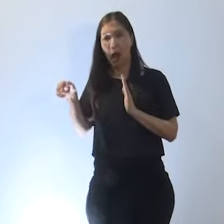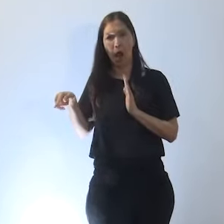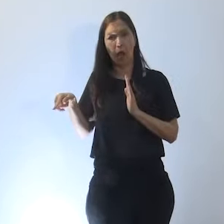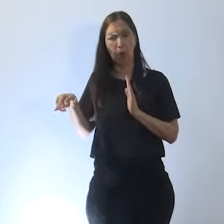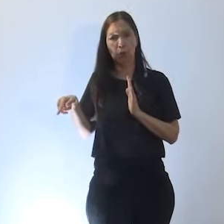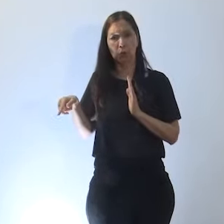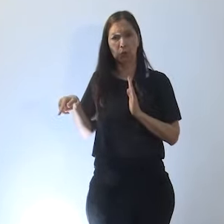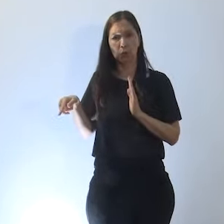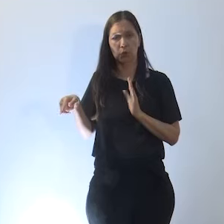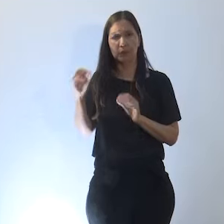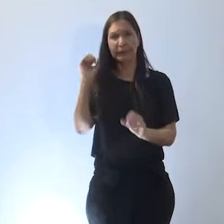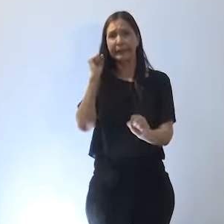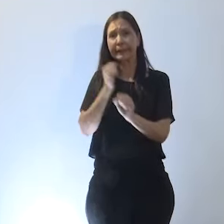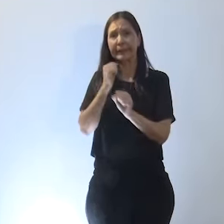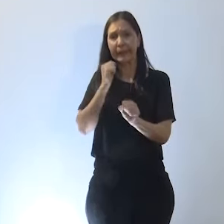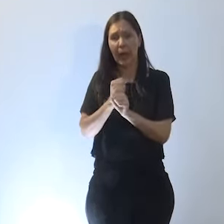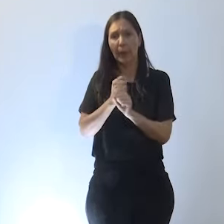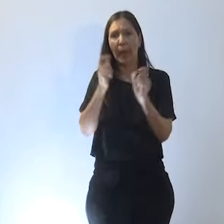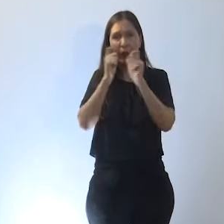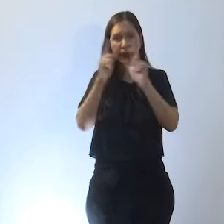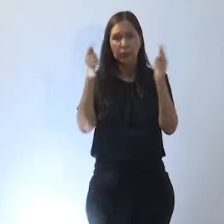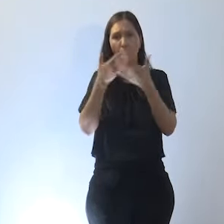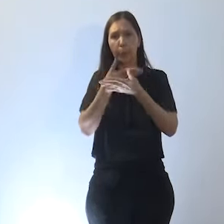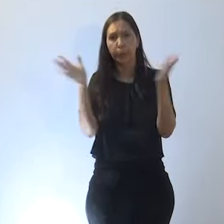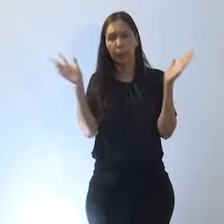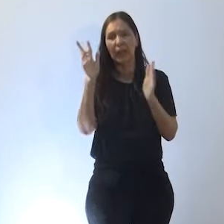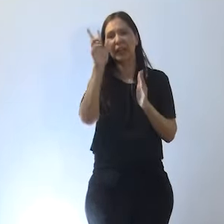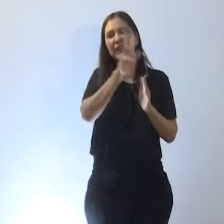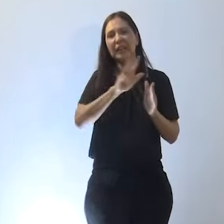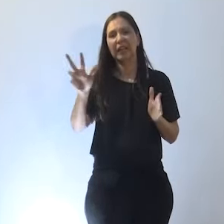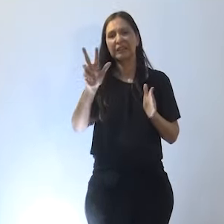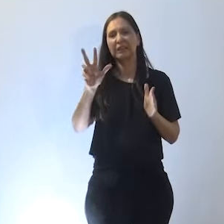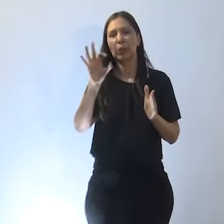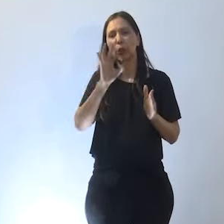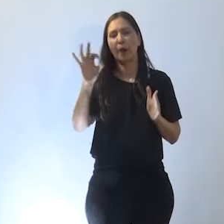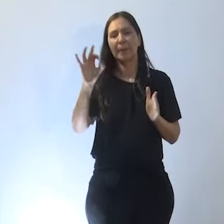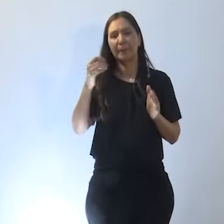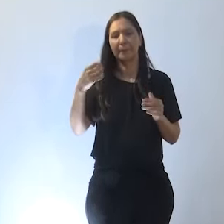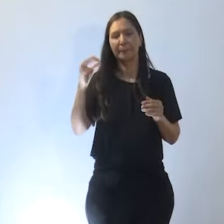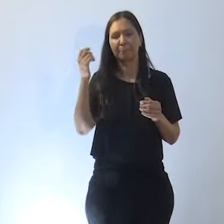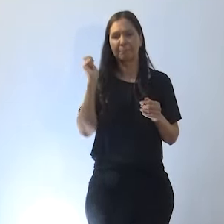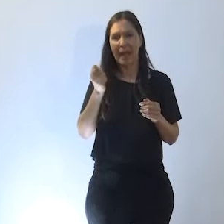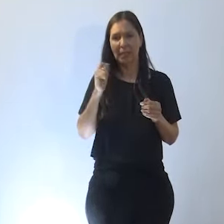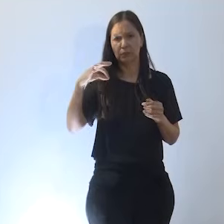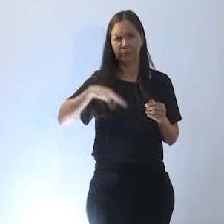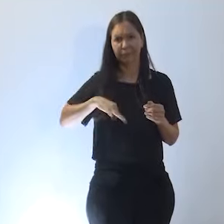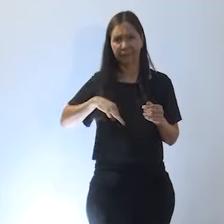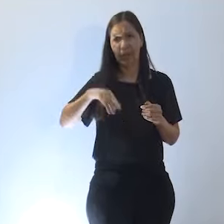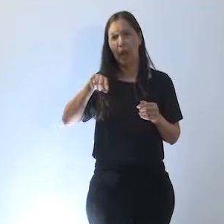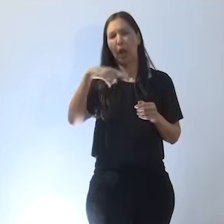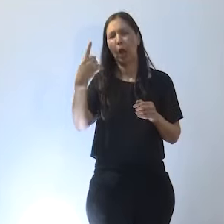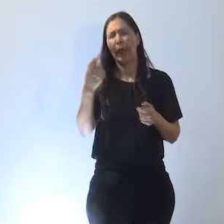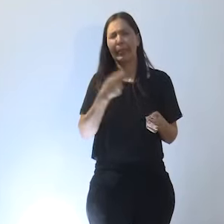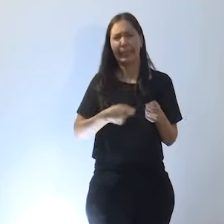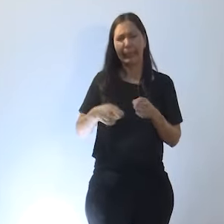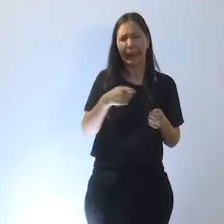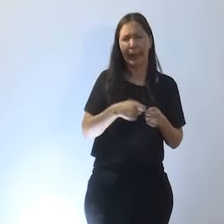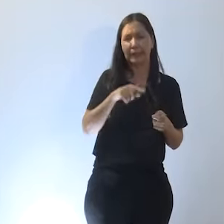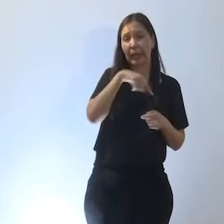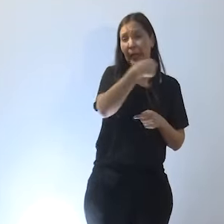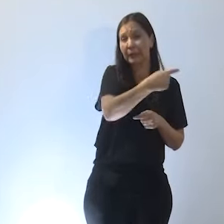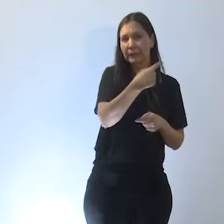labura en atención al público gana 300 Lucas el de la esquina el otro esquina ahí es tranza gana gana gana 500 Lucas por